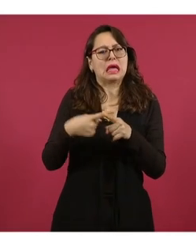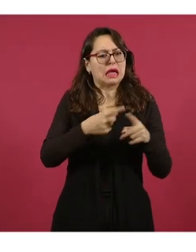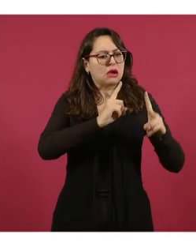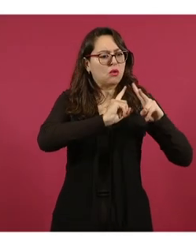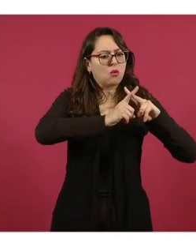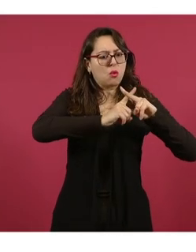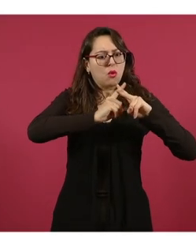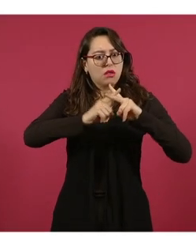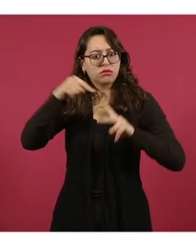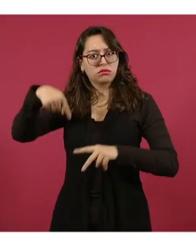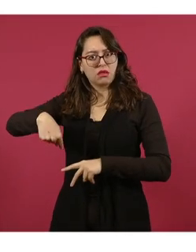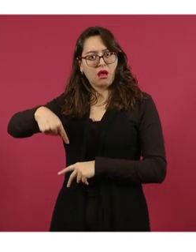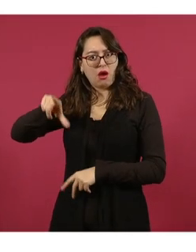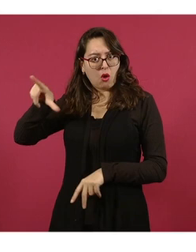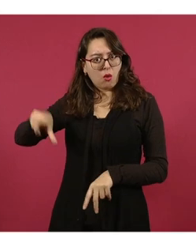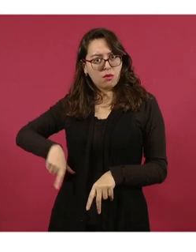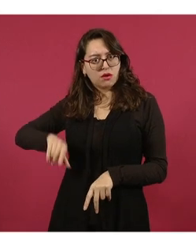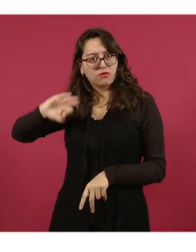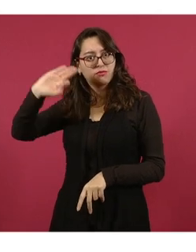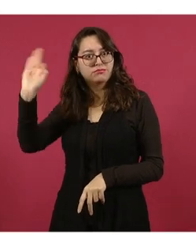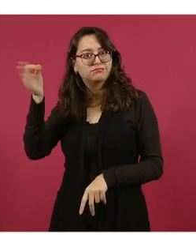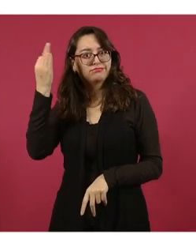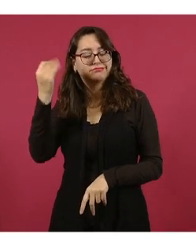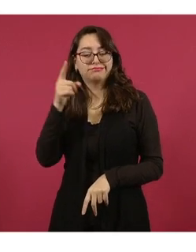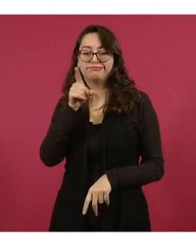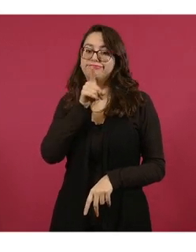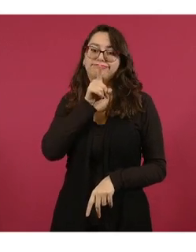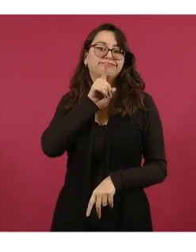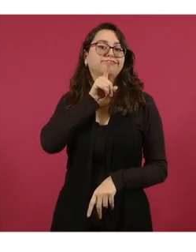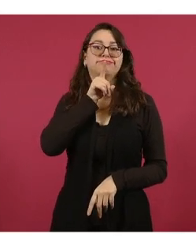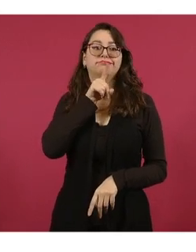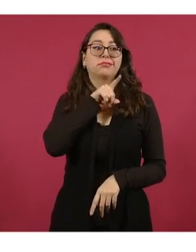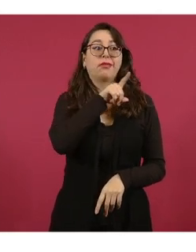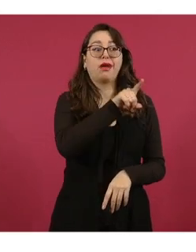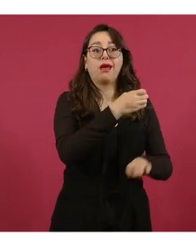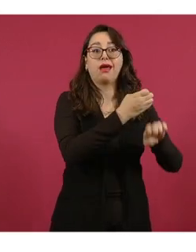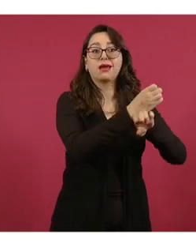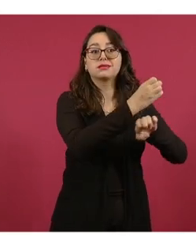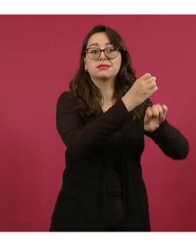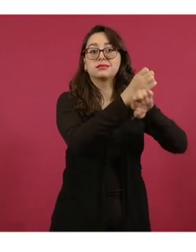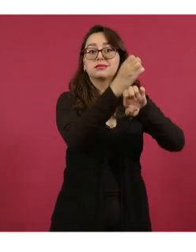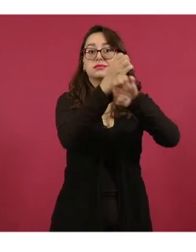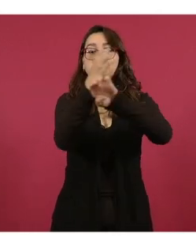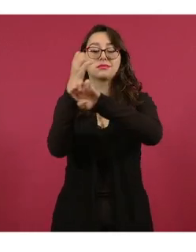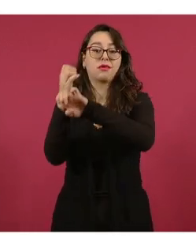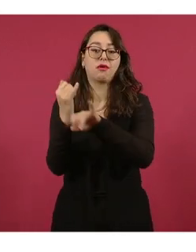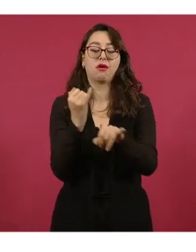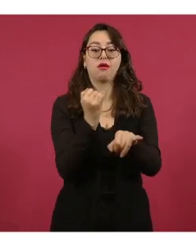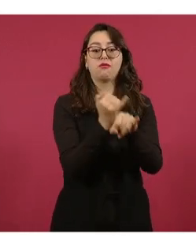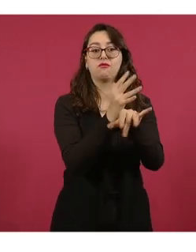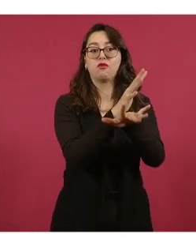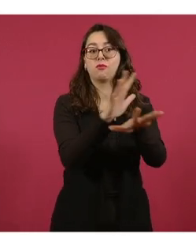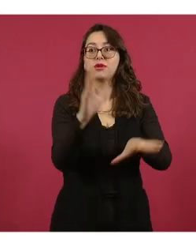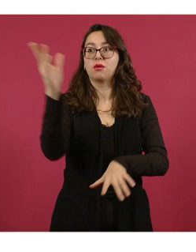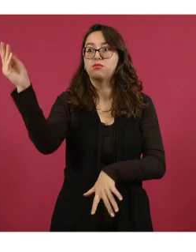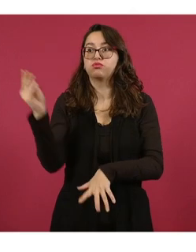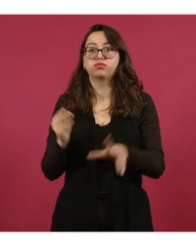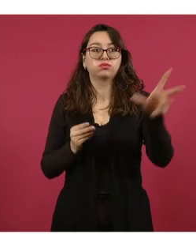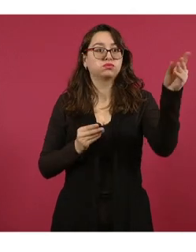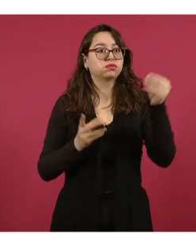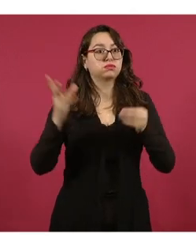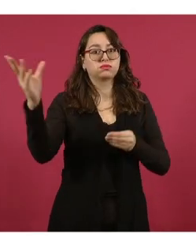ejecutivo, proceden de las fiscalías estatales, cada una de lo que aquí se presenta.